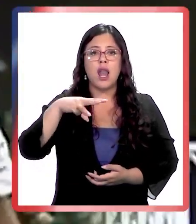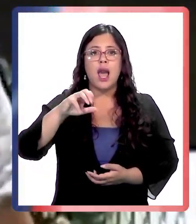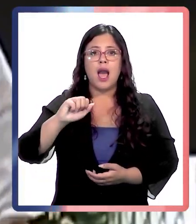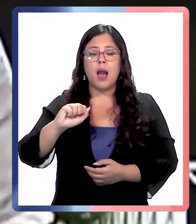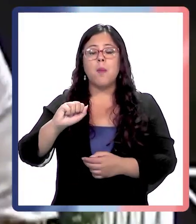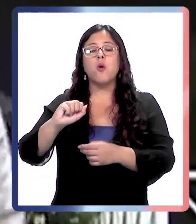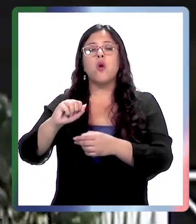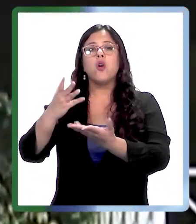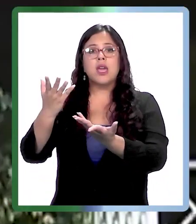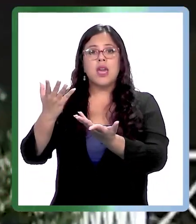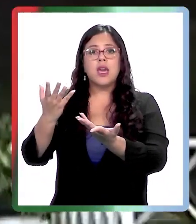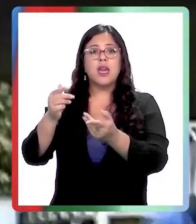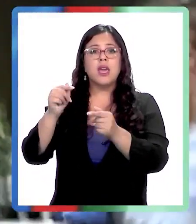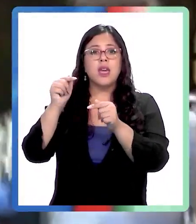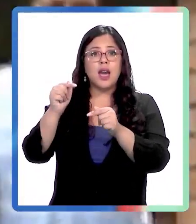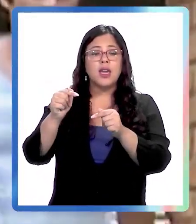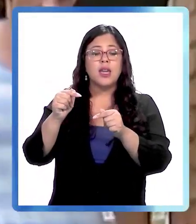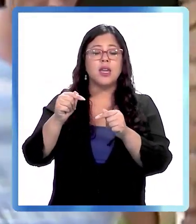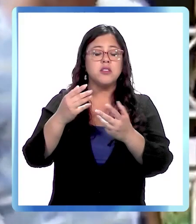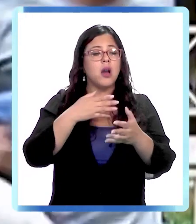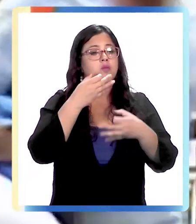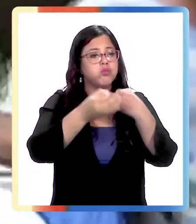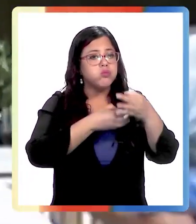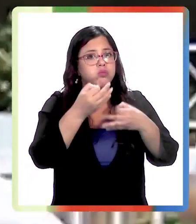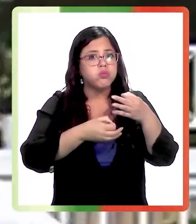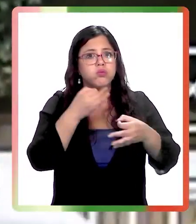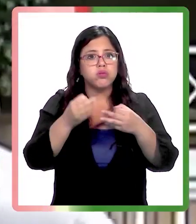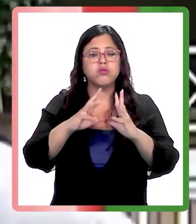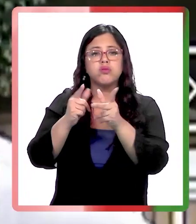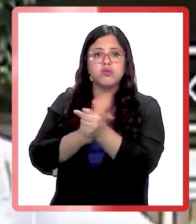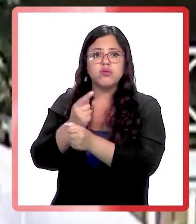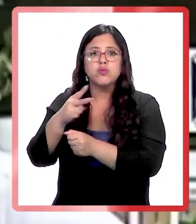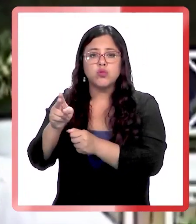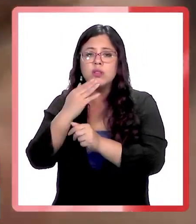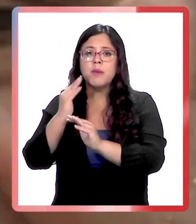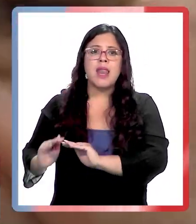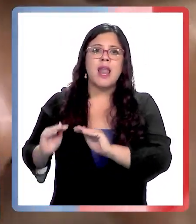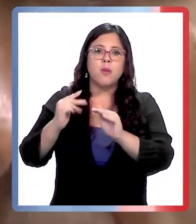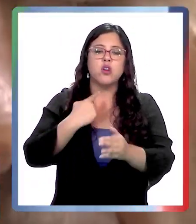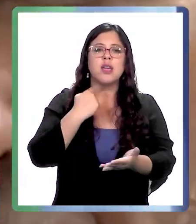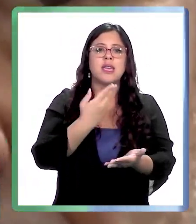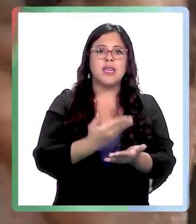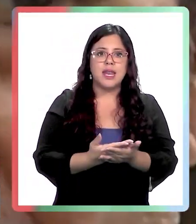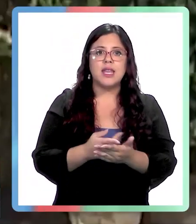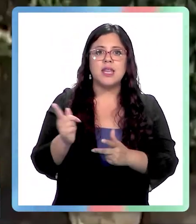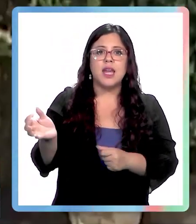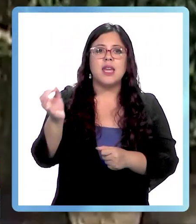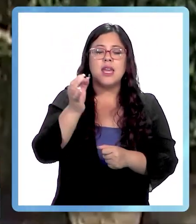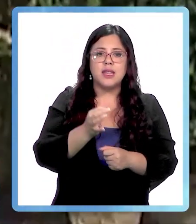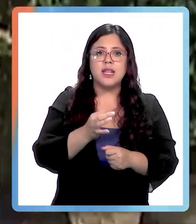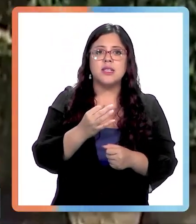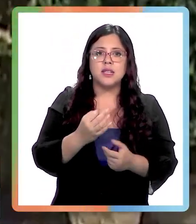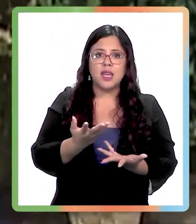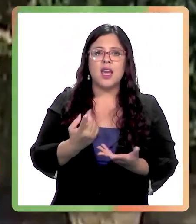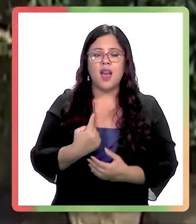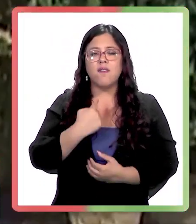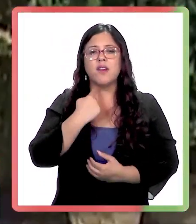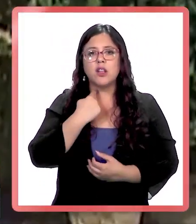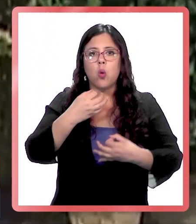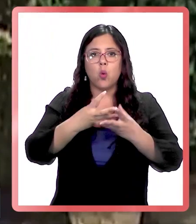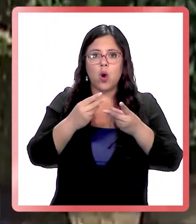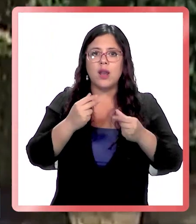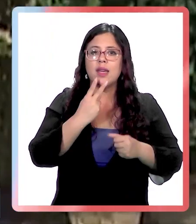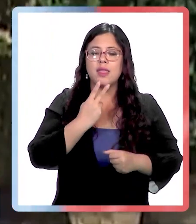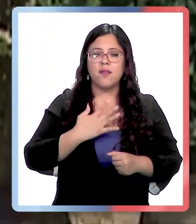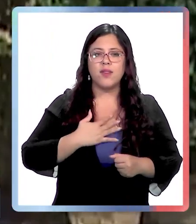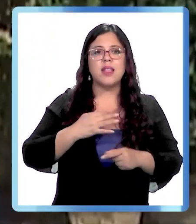Rafaela, hoy psicóloga y madre de dos hijos, compartió su historia y su familia respaldó la querella recalcando el profundo daño